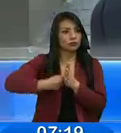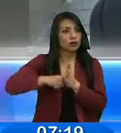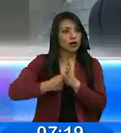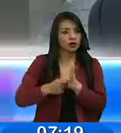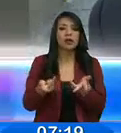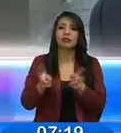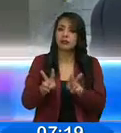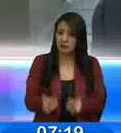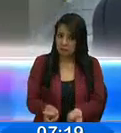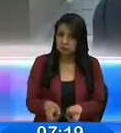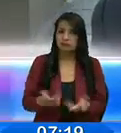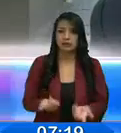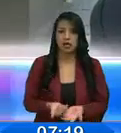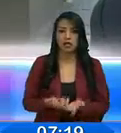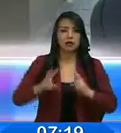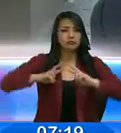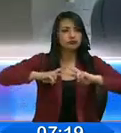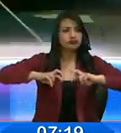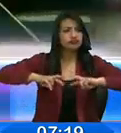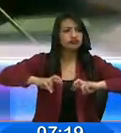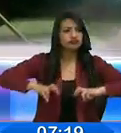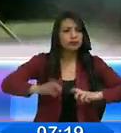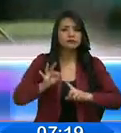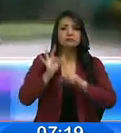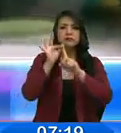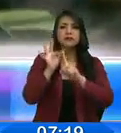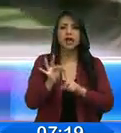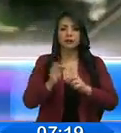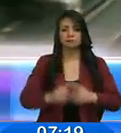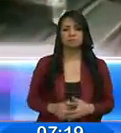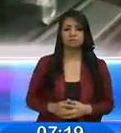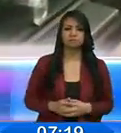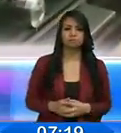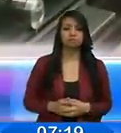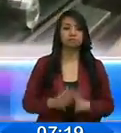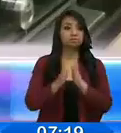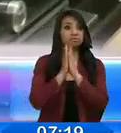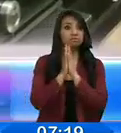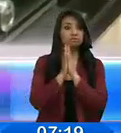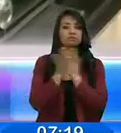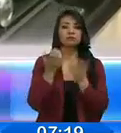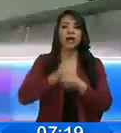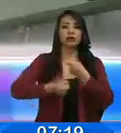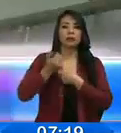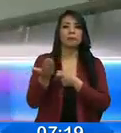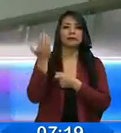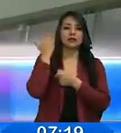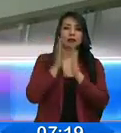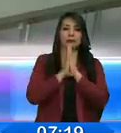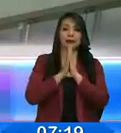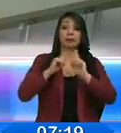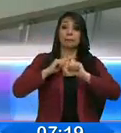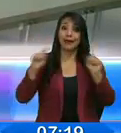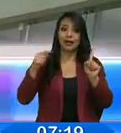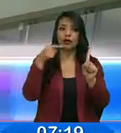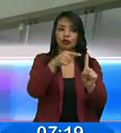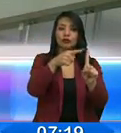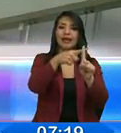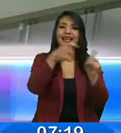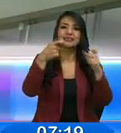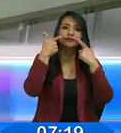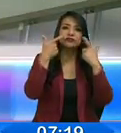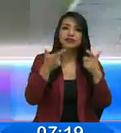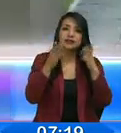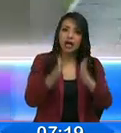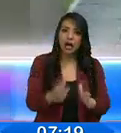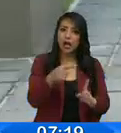del Estado está haciendo un estudio muy profundo. Que este pedido lo realizó el año pasado, pero que Carlos Baca, en ese entonces fiscal, no hizo